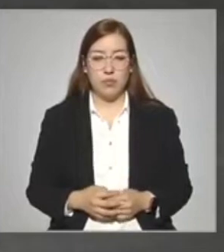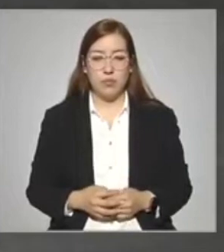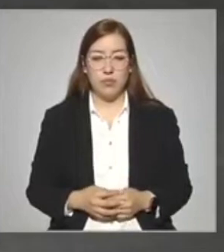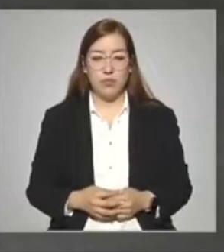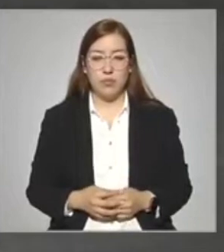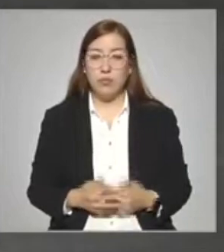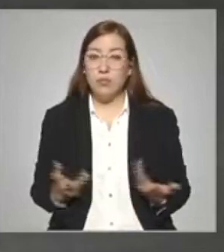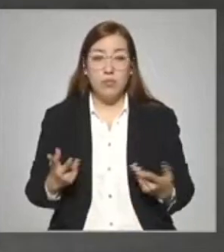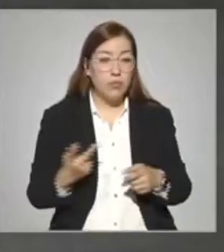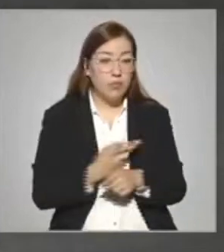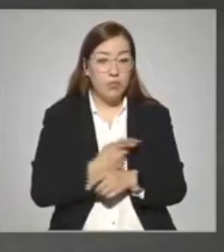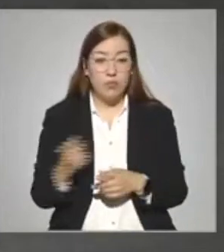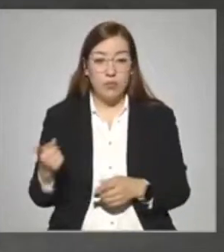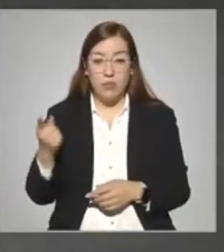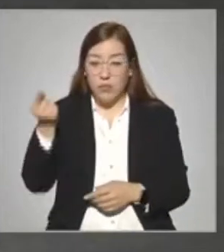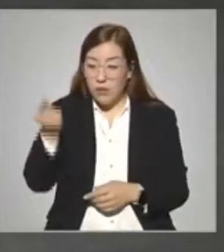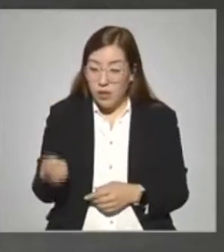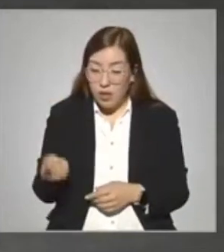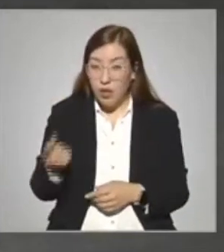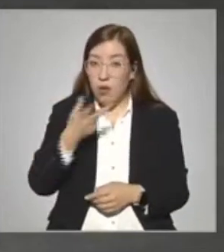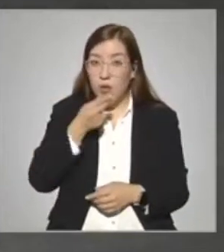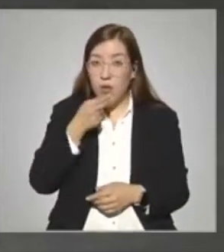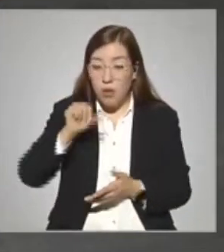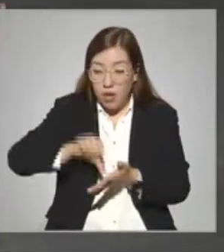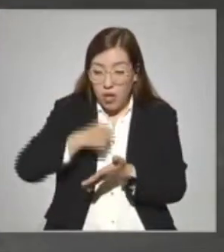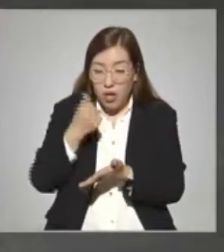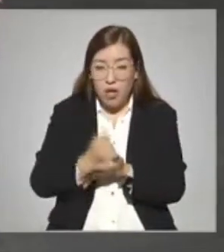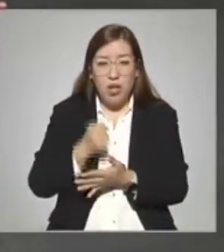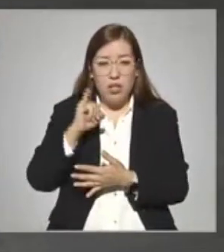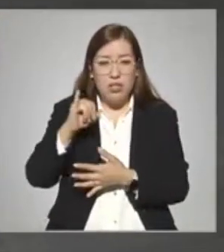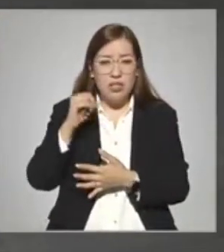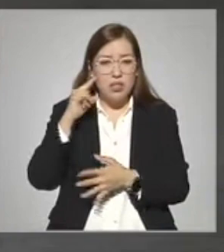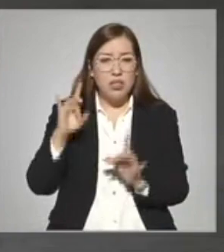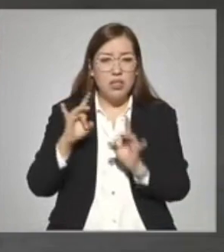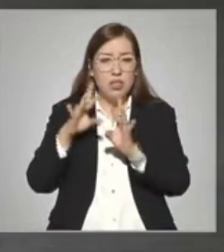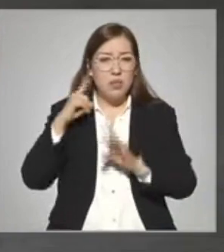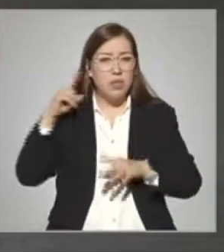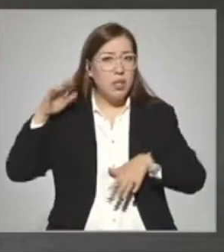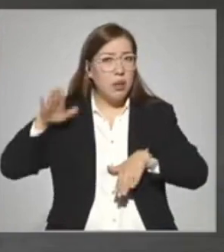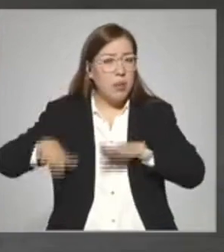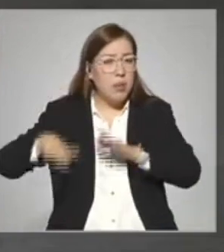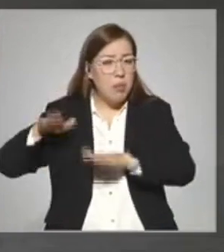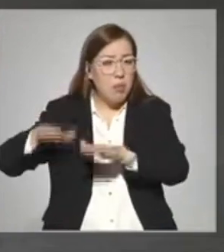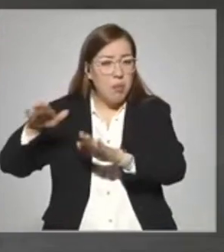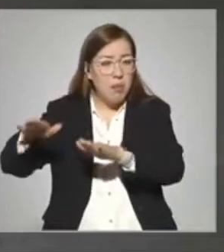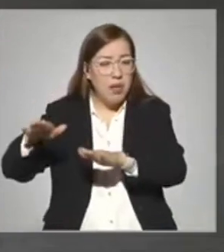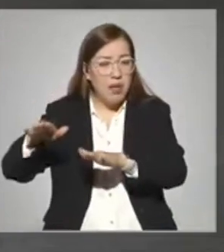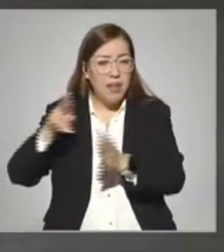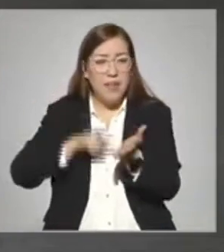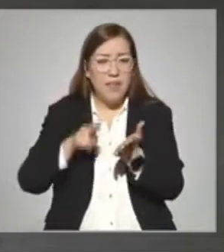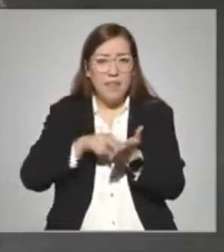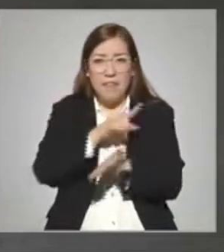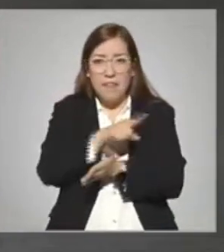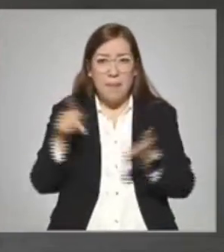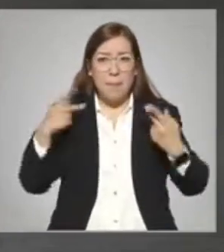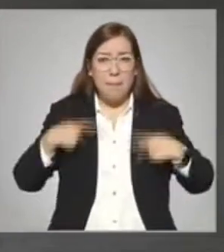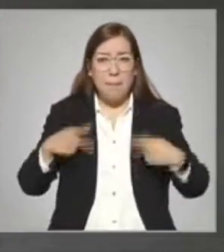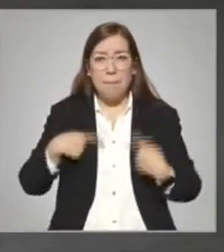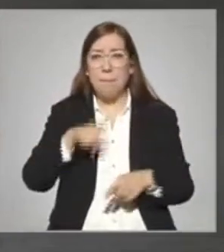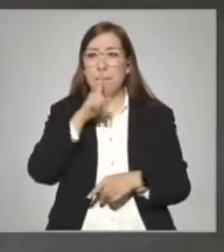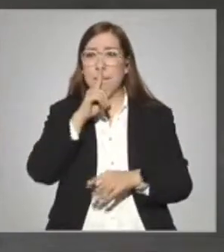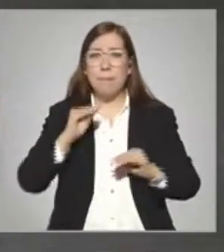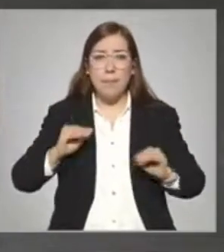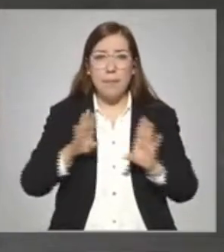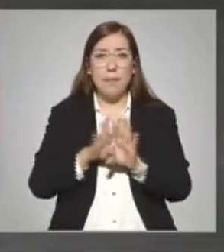enano! ¡Sí! De pronto se escucharon unos pasitos que se acercaban. Los negros se quedaron inmóviles y voltearon al fondo